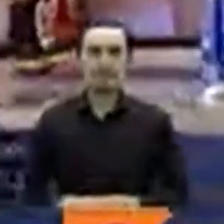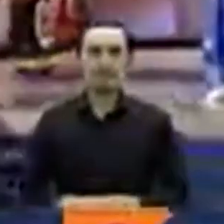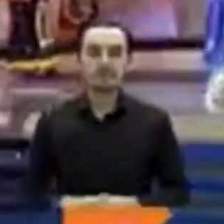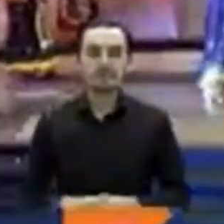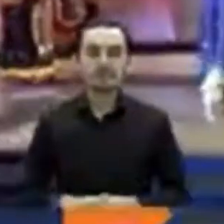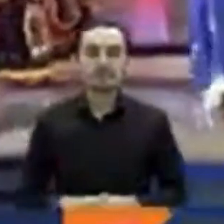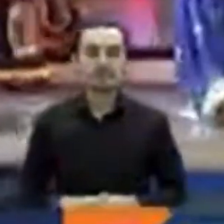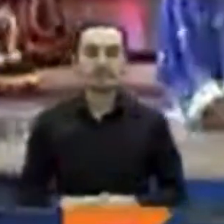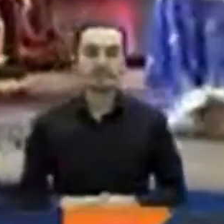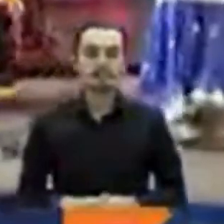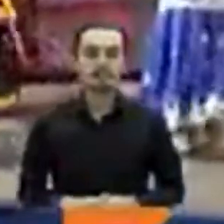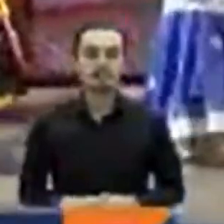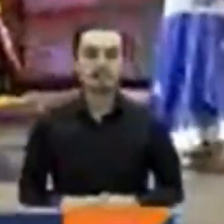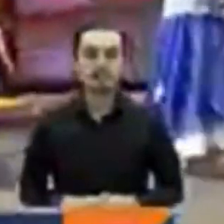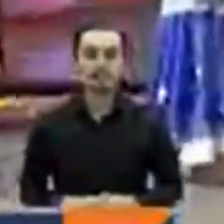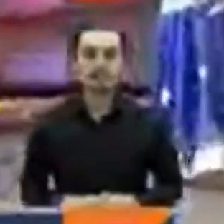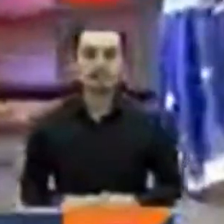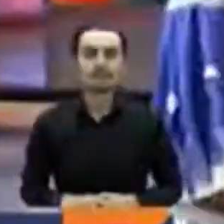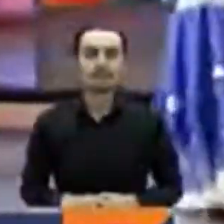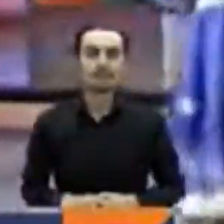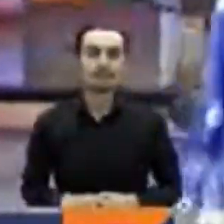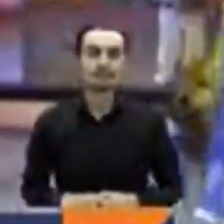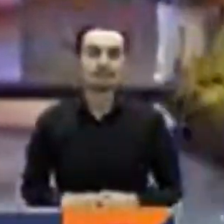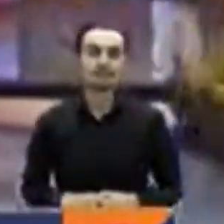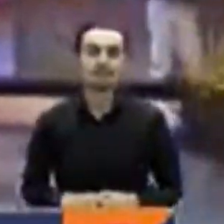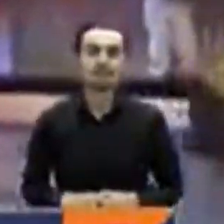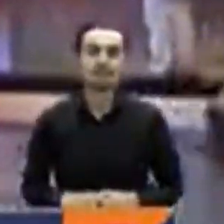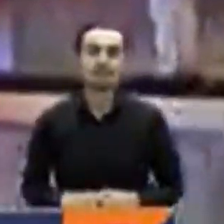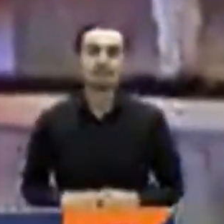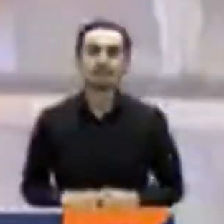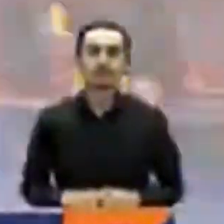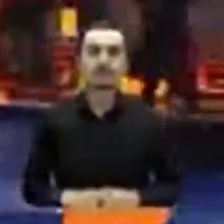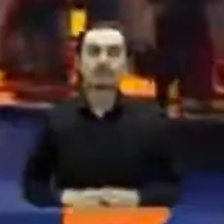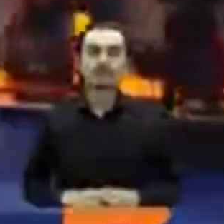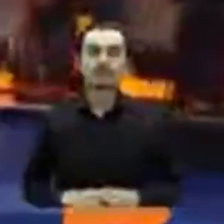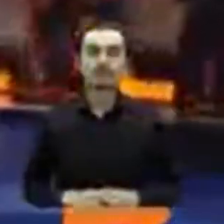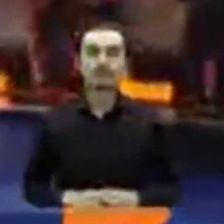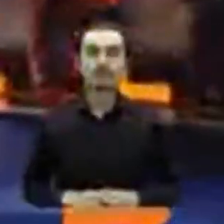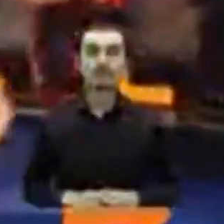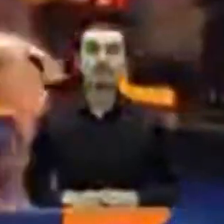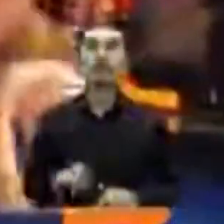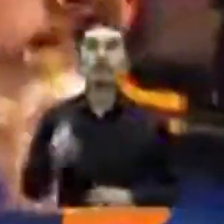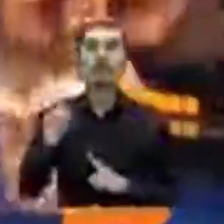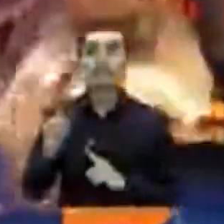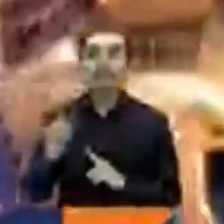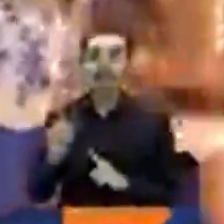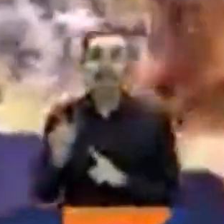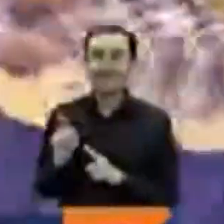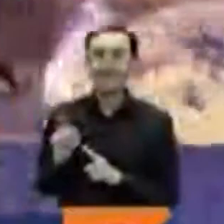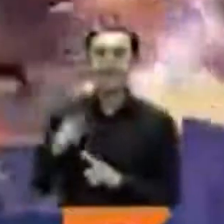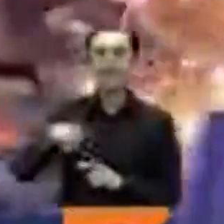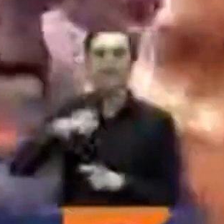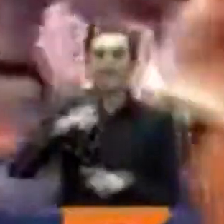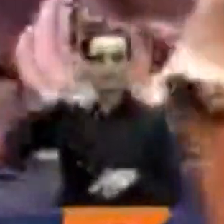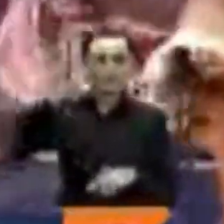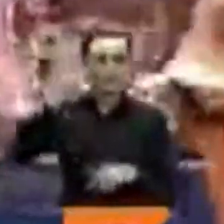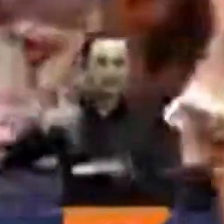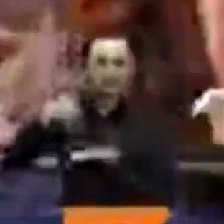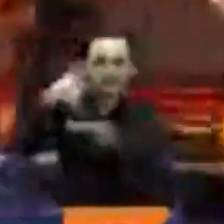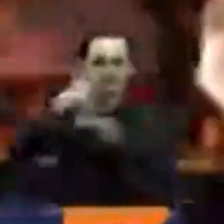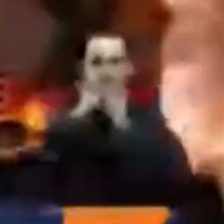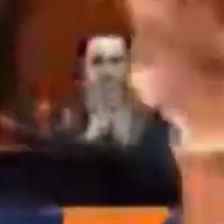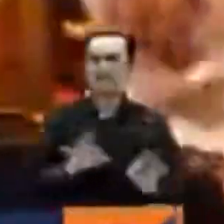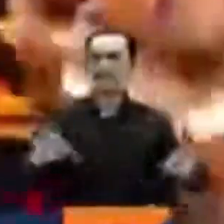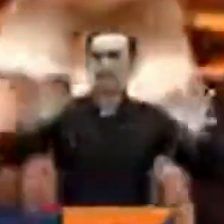polvo, ay, ay, ay, ay, cuando sueño con Este es tal vez uno de los reconocimientos más